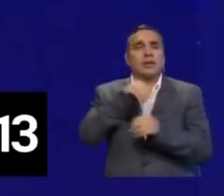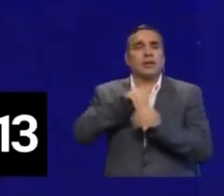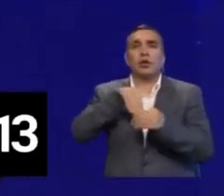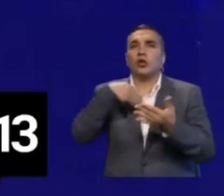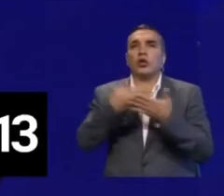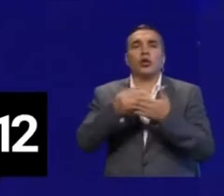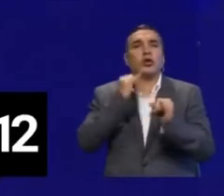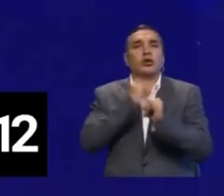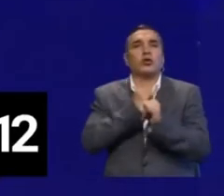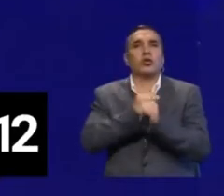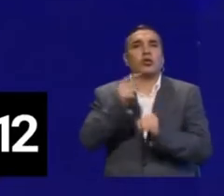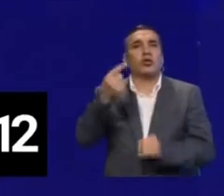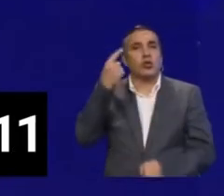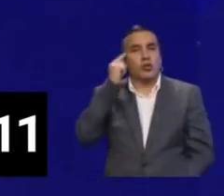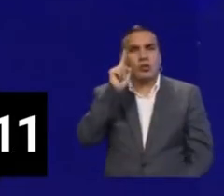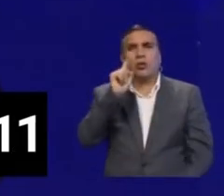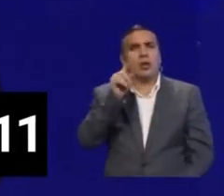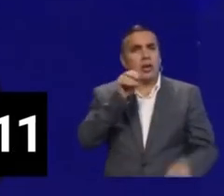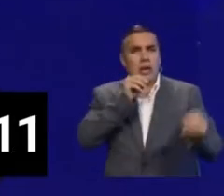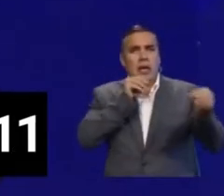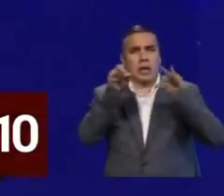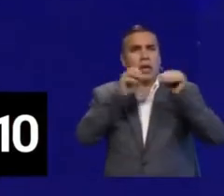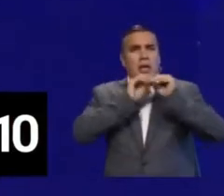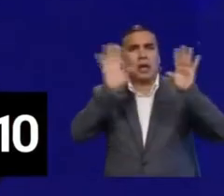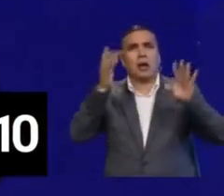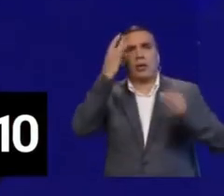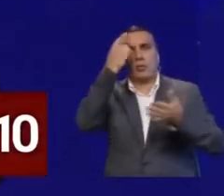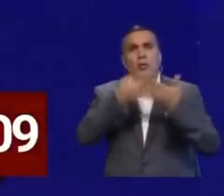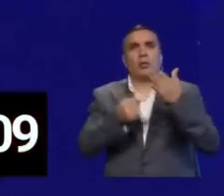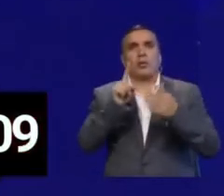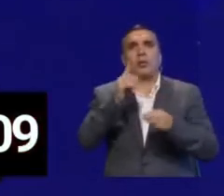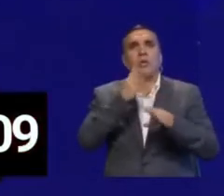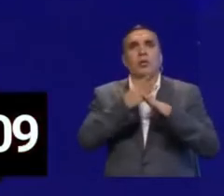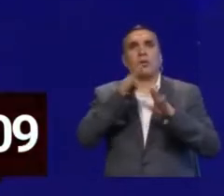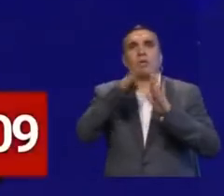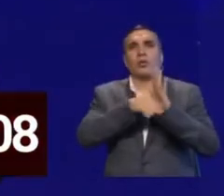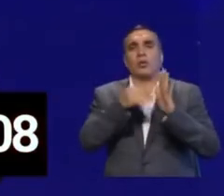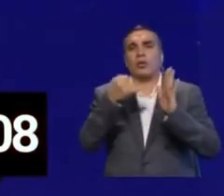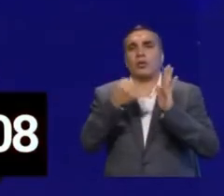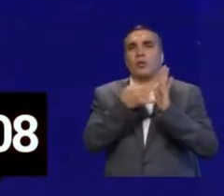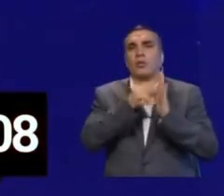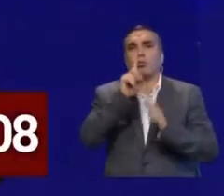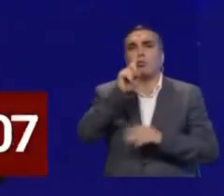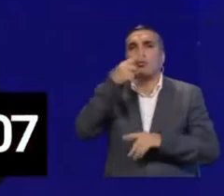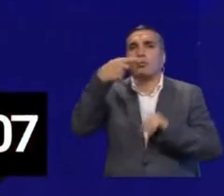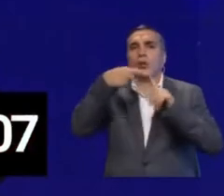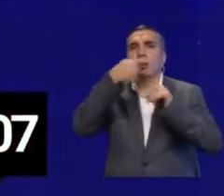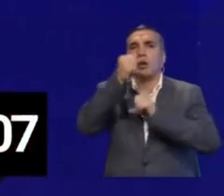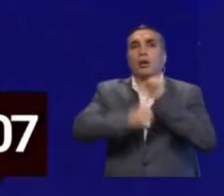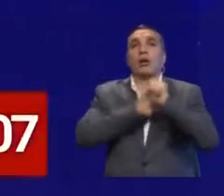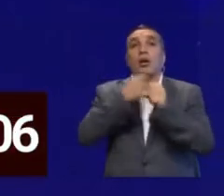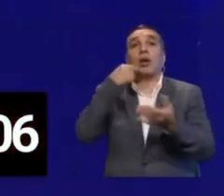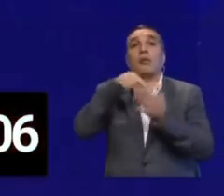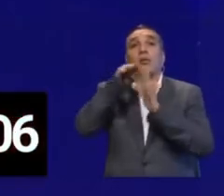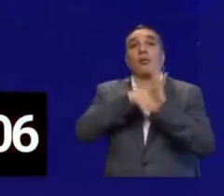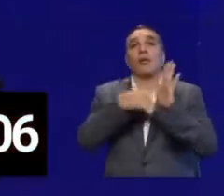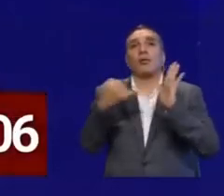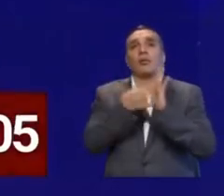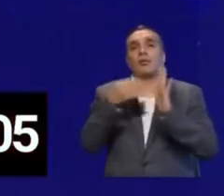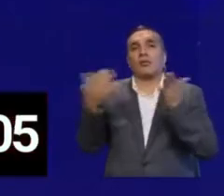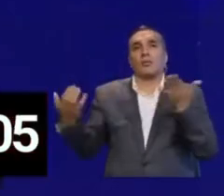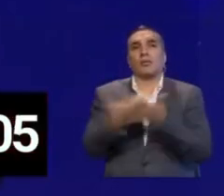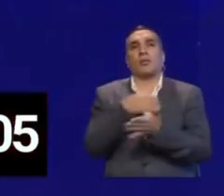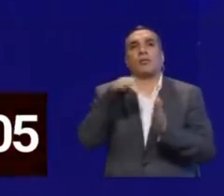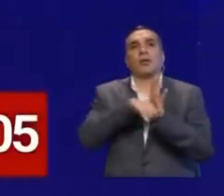las instituciones del Estado. Quiero aclarar, señores, ¿por qué yo no hablo de bajar los impuestos el primer año? Porque si yo bajo los impuestos, recaudo menos